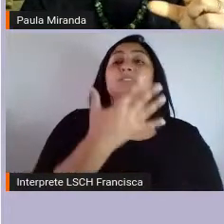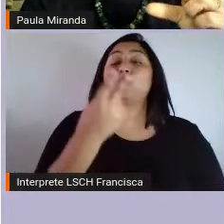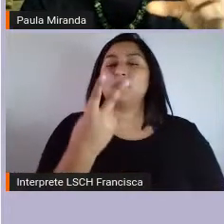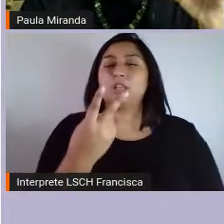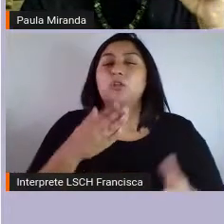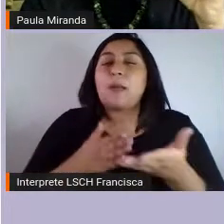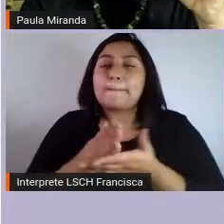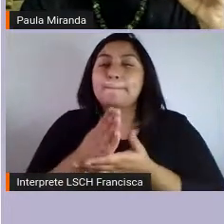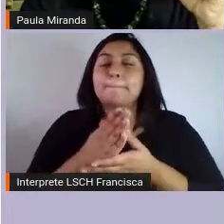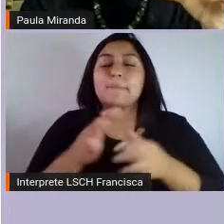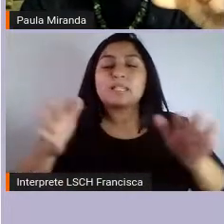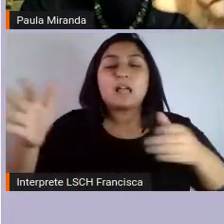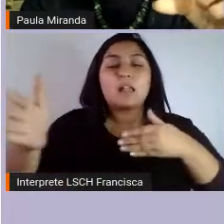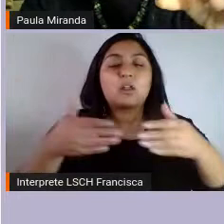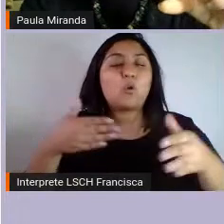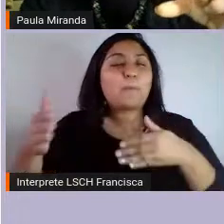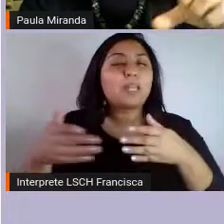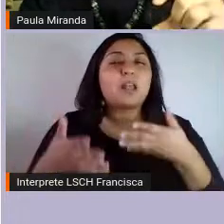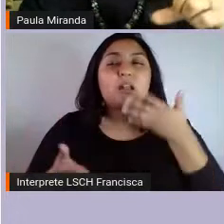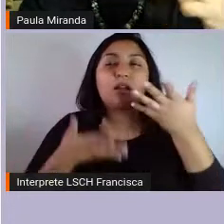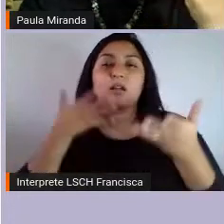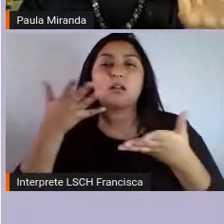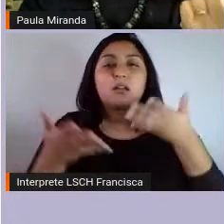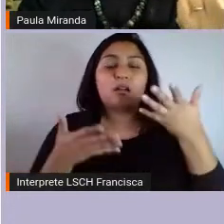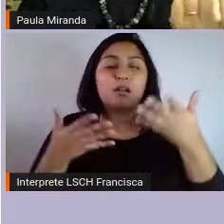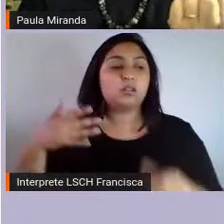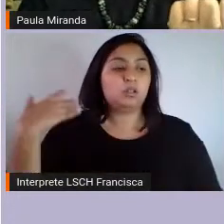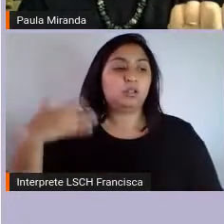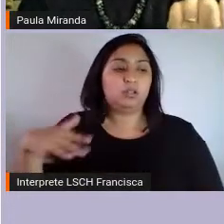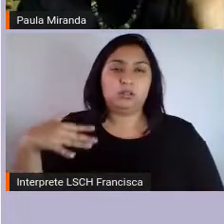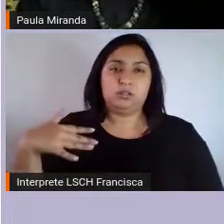este canto. El año 52 es re importante porque ella